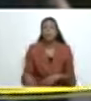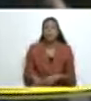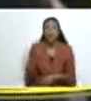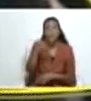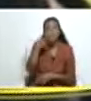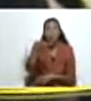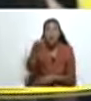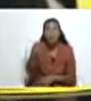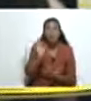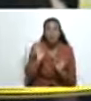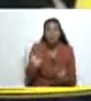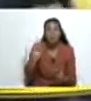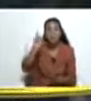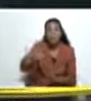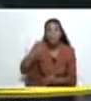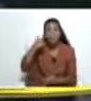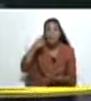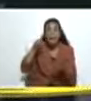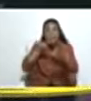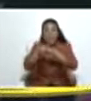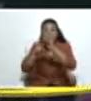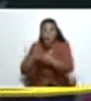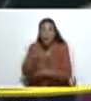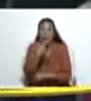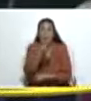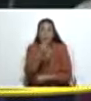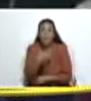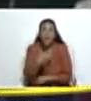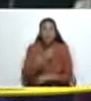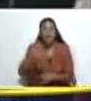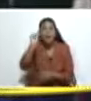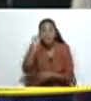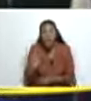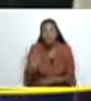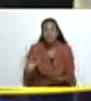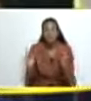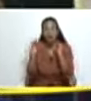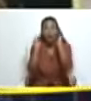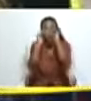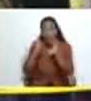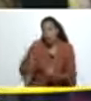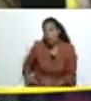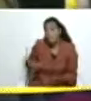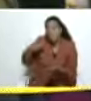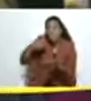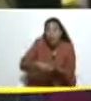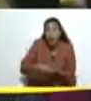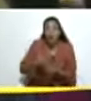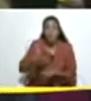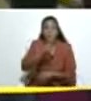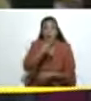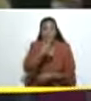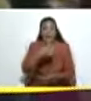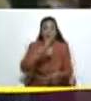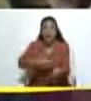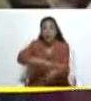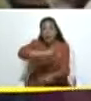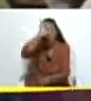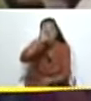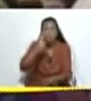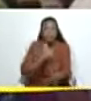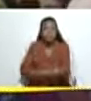política de abastecimiento y acceso a los medicamentos a precios justos, sobre todo los medicamentos de altos